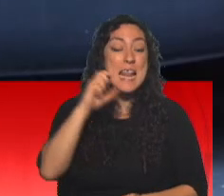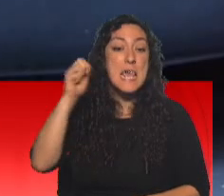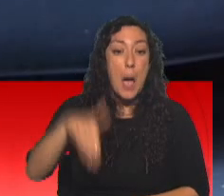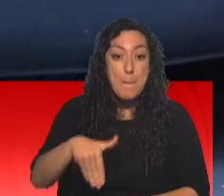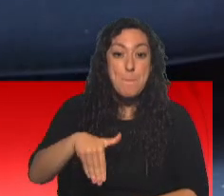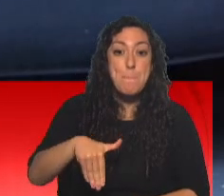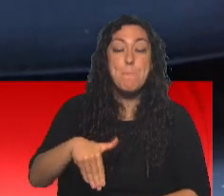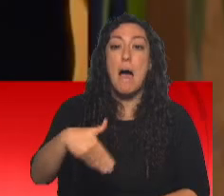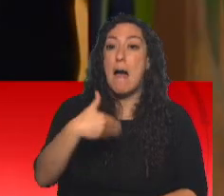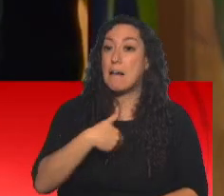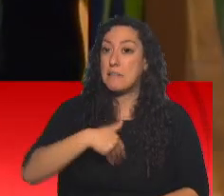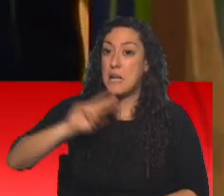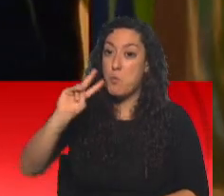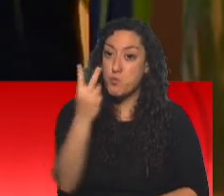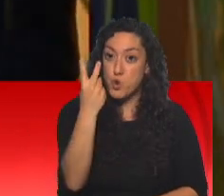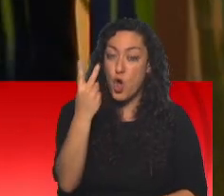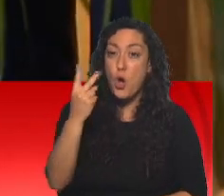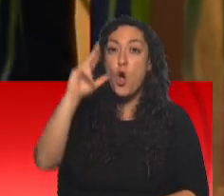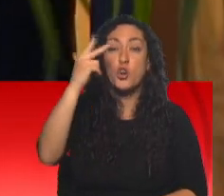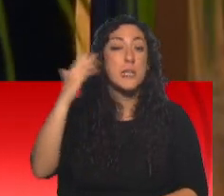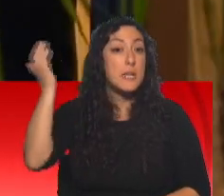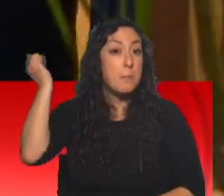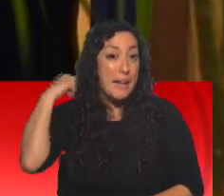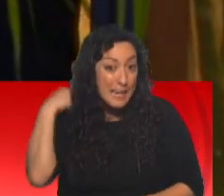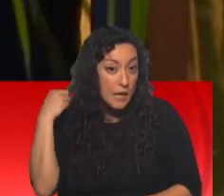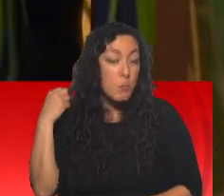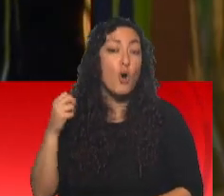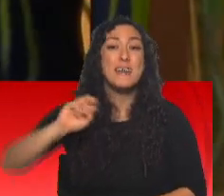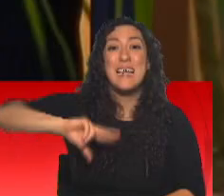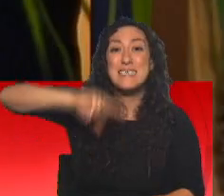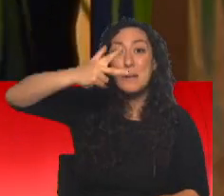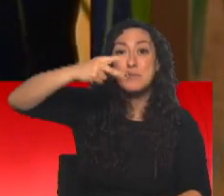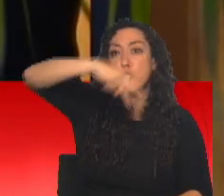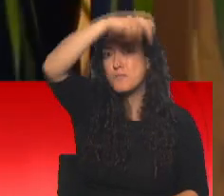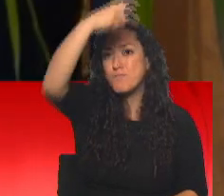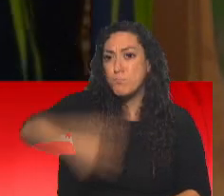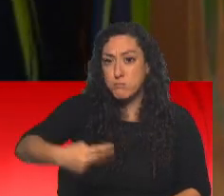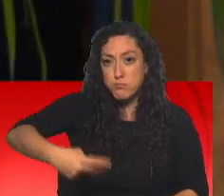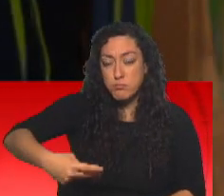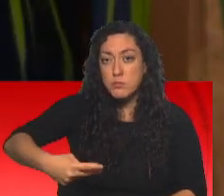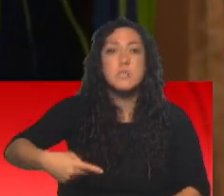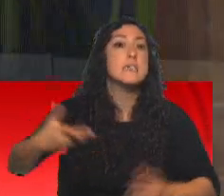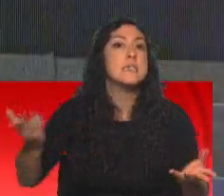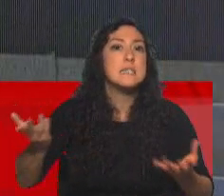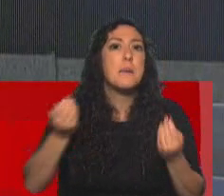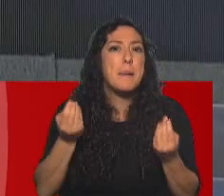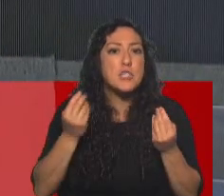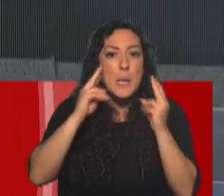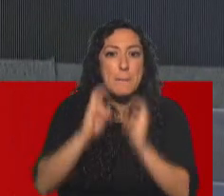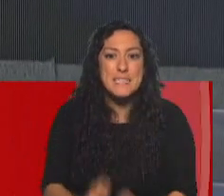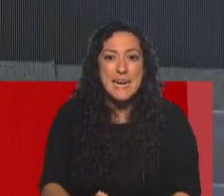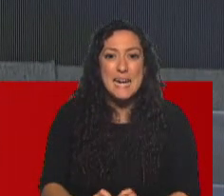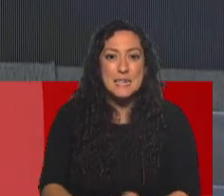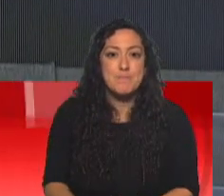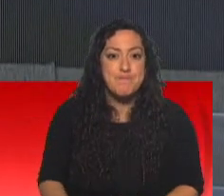la Argentina, en un hotel en Palermo. Cayó desde un tercer piso y se investiga qué es lo que pasó.